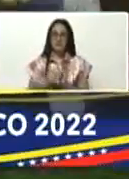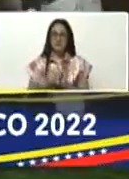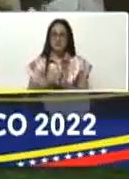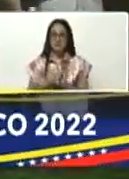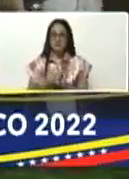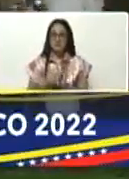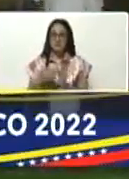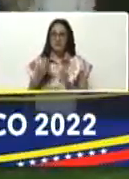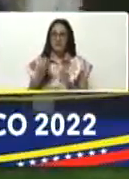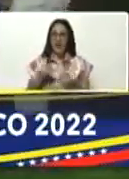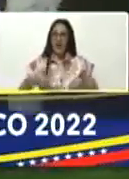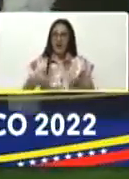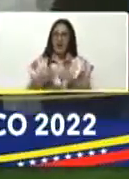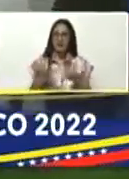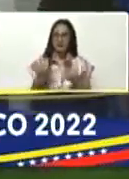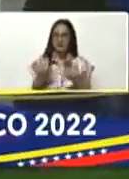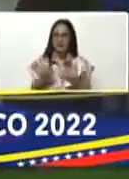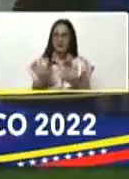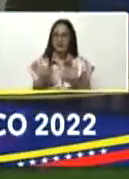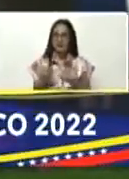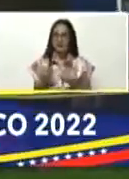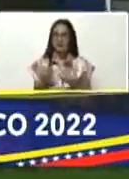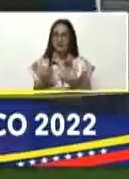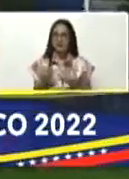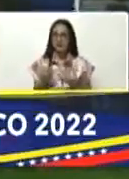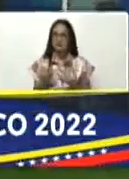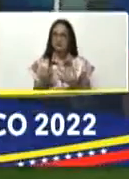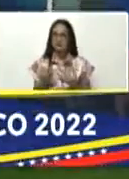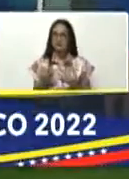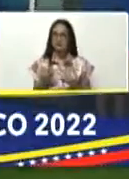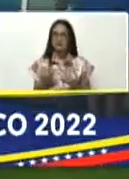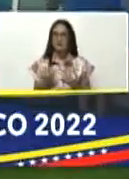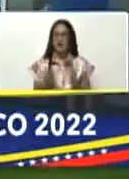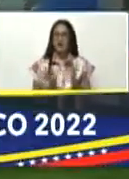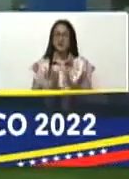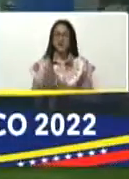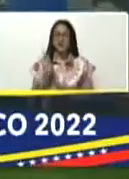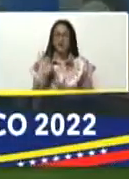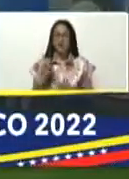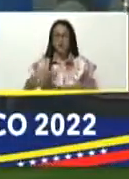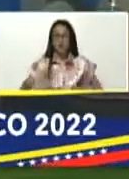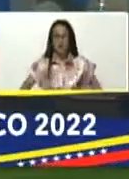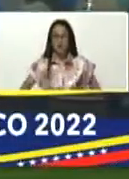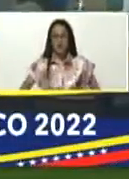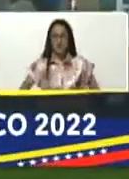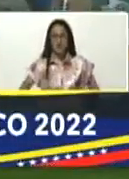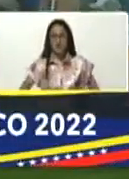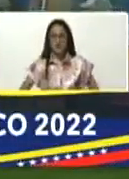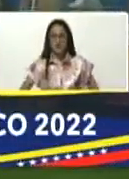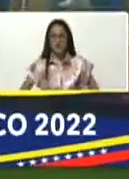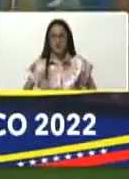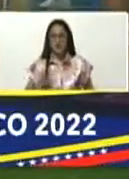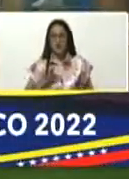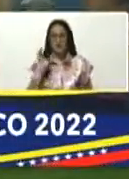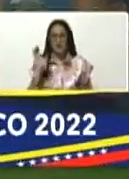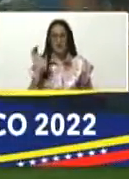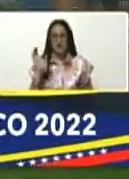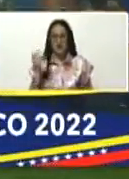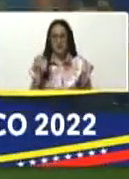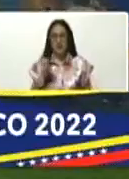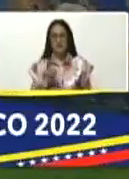serie de áreas estratégicas, área que implementa el desarrollo y el esfuerzo en nuestro estado para